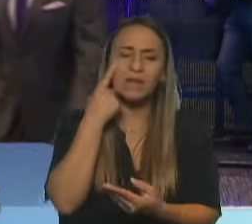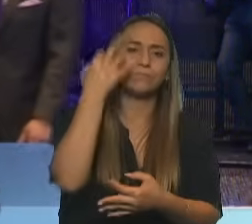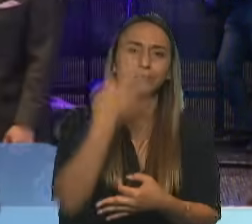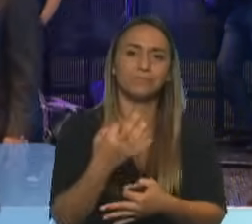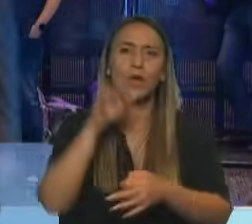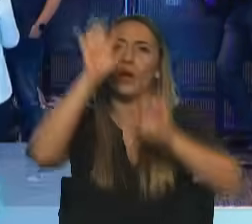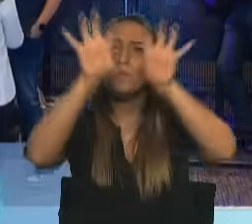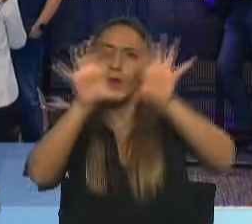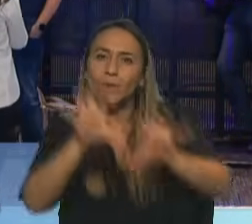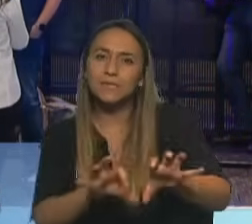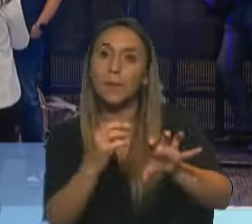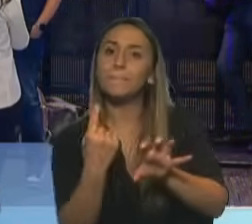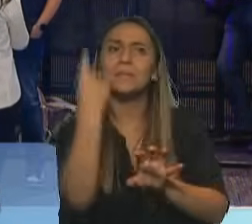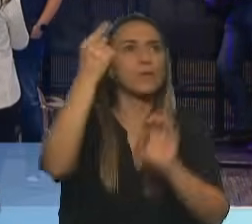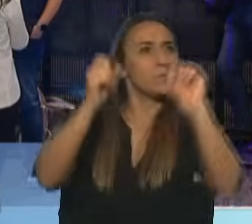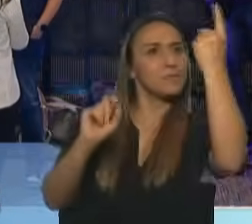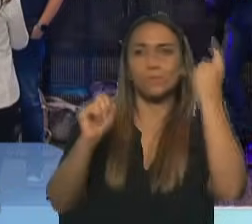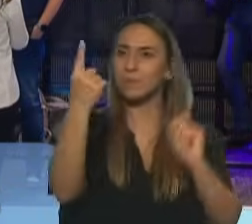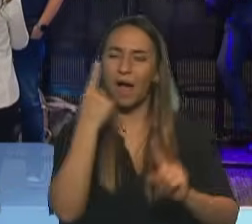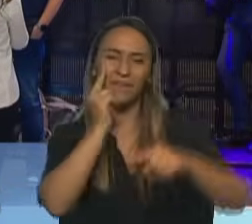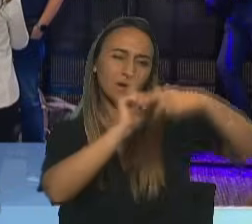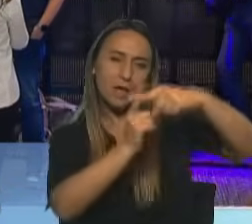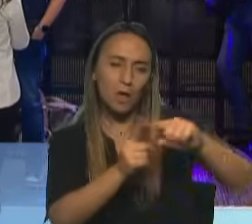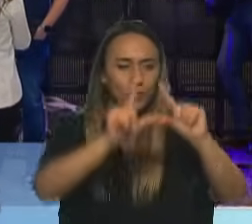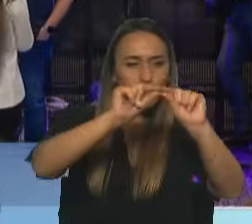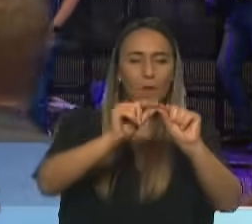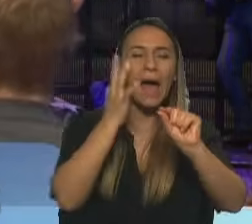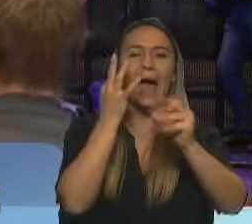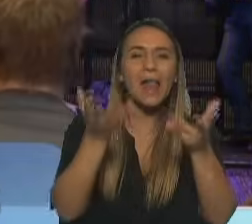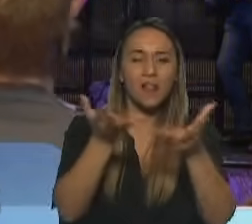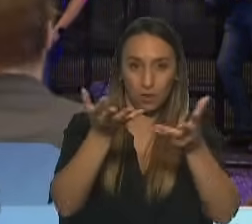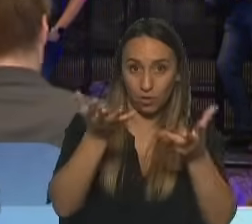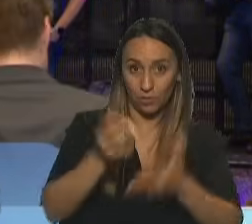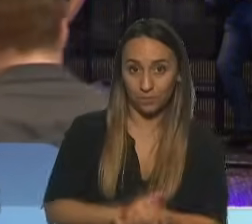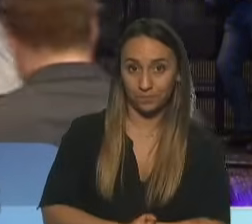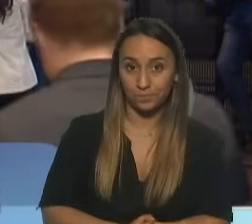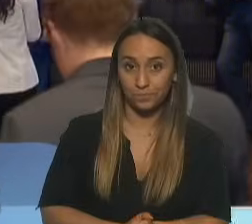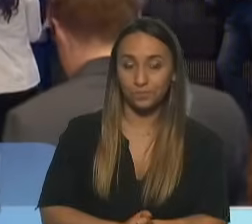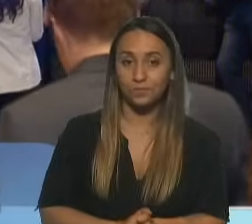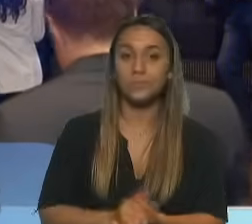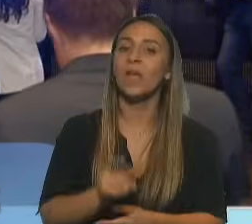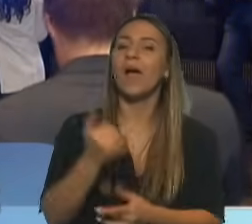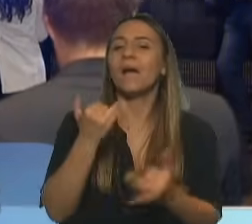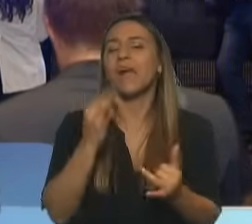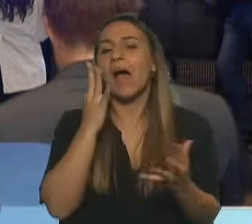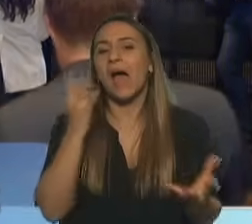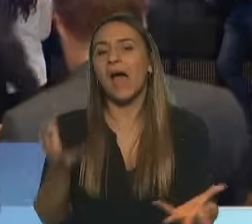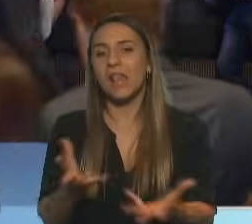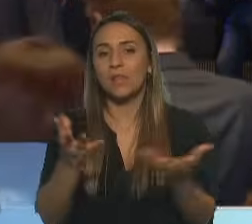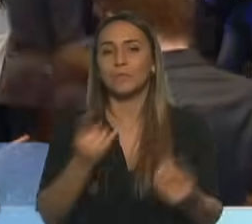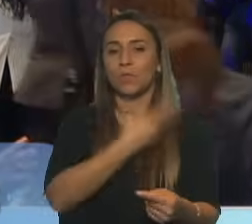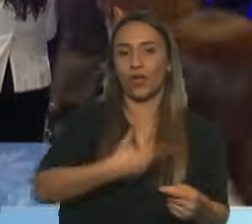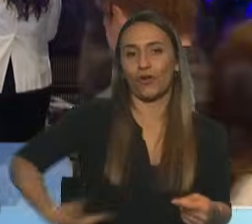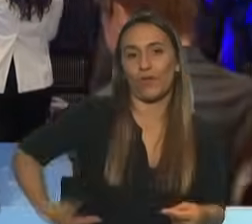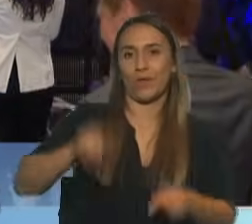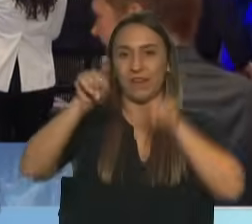provincia primero, para, bueno, empezar a tener algún dato de fidedigno. Había una premisa entre los gobernadores, sobre